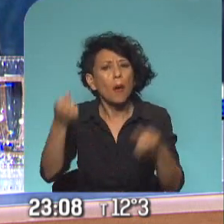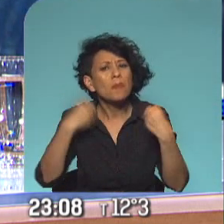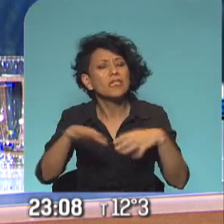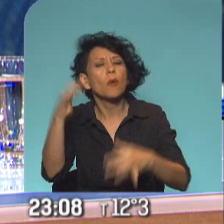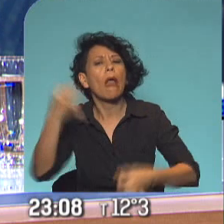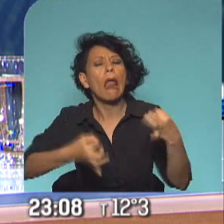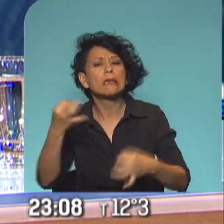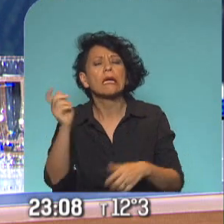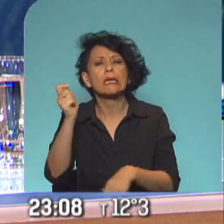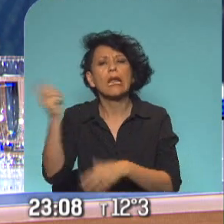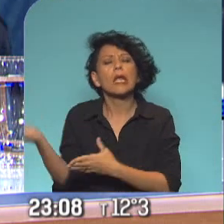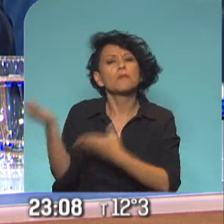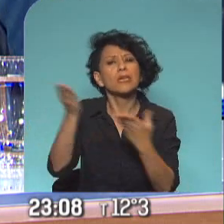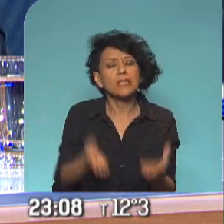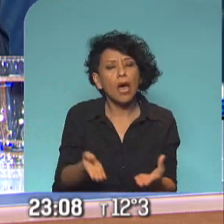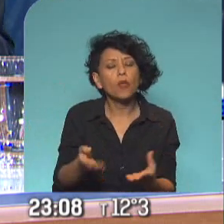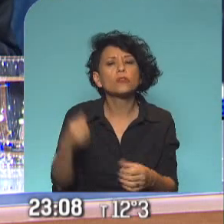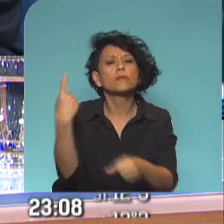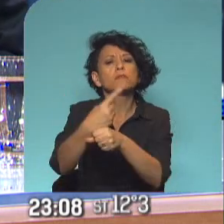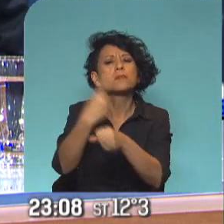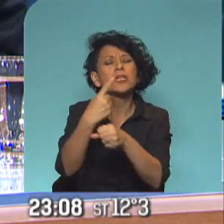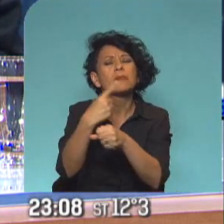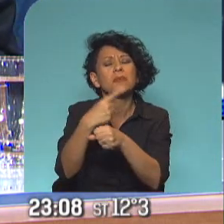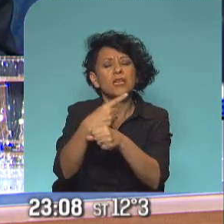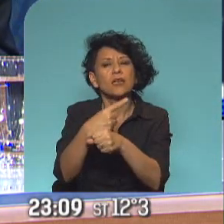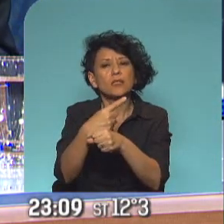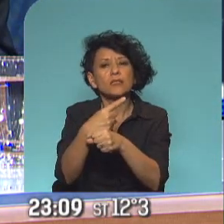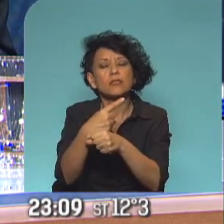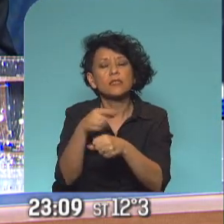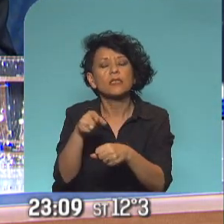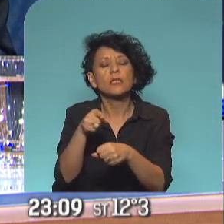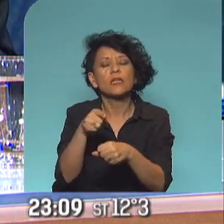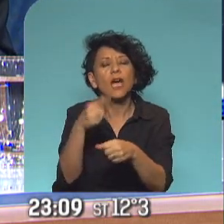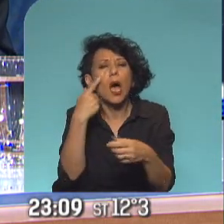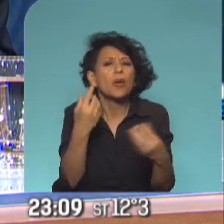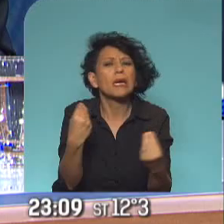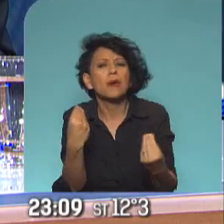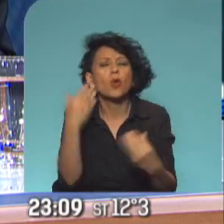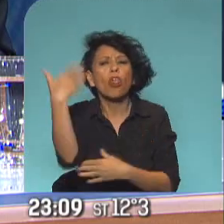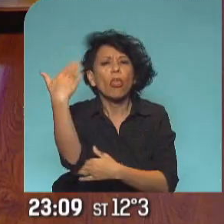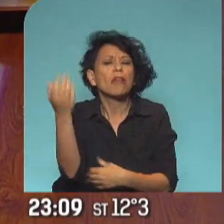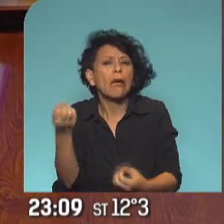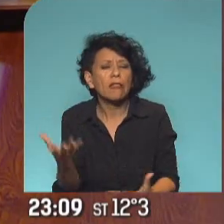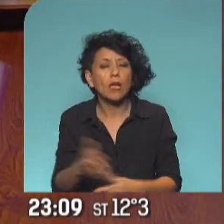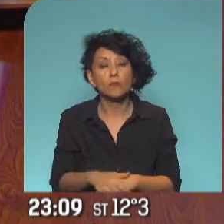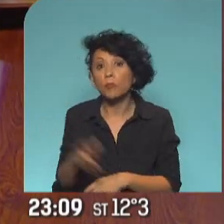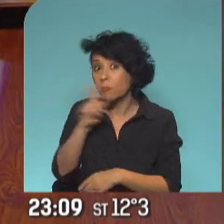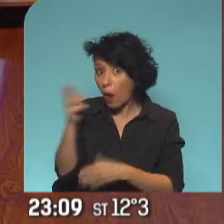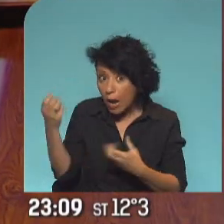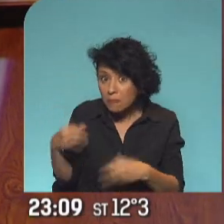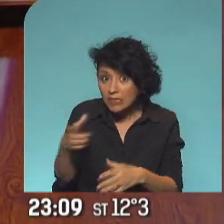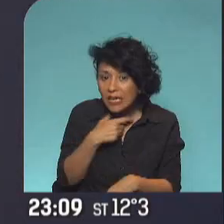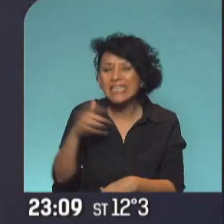con nuestros invitados una primera lectura de lo que dejó este primer debate. Bueno, si quiere empezar la dama. Por